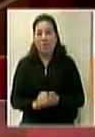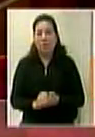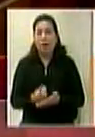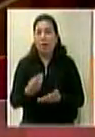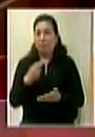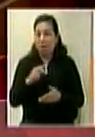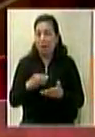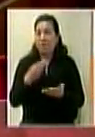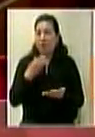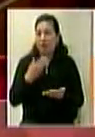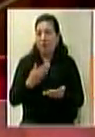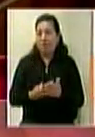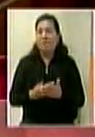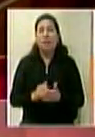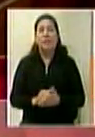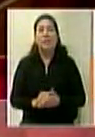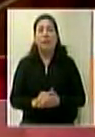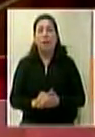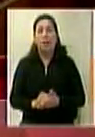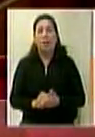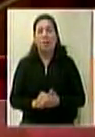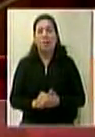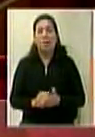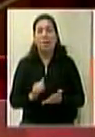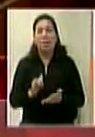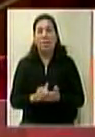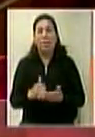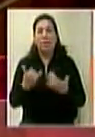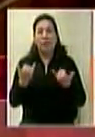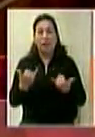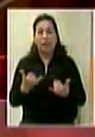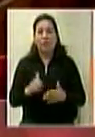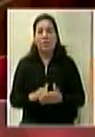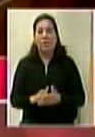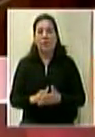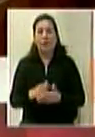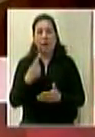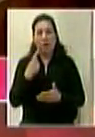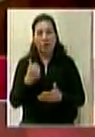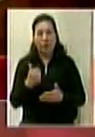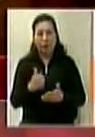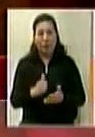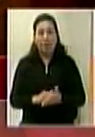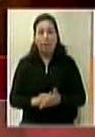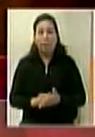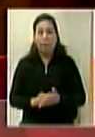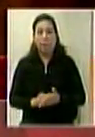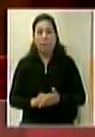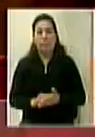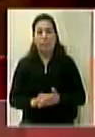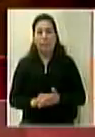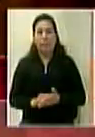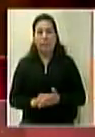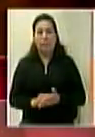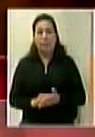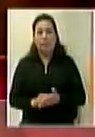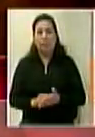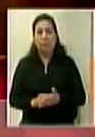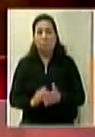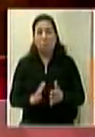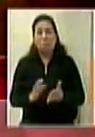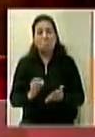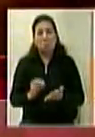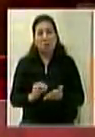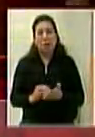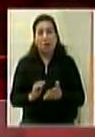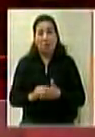Una vez más agradecerles y que estos conocimientos y de repente